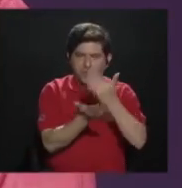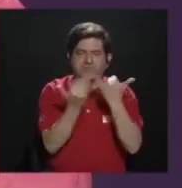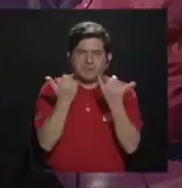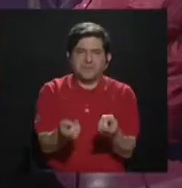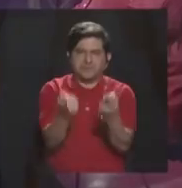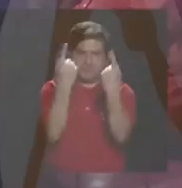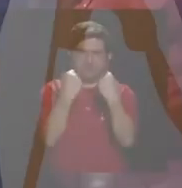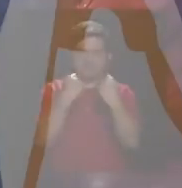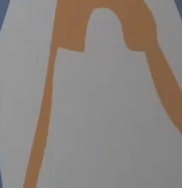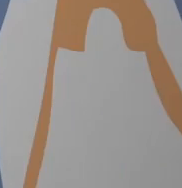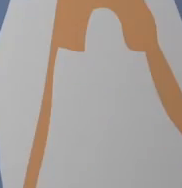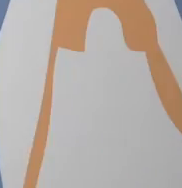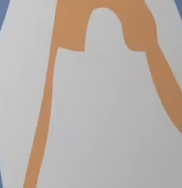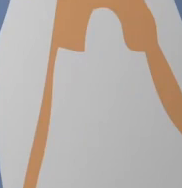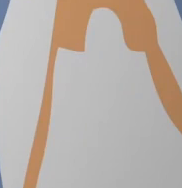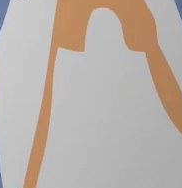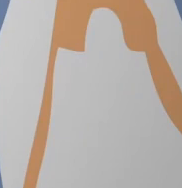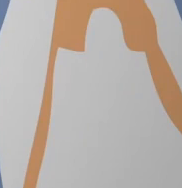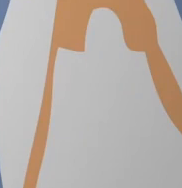ya regresamos.